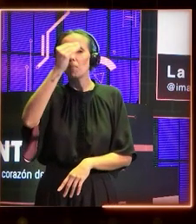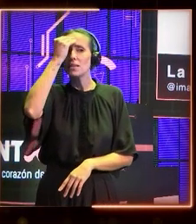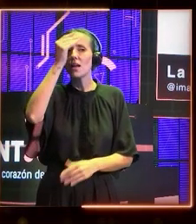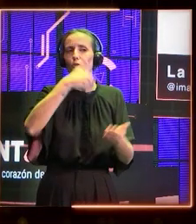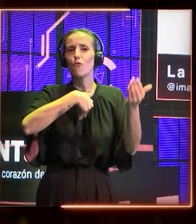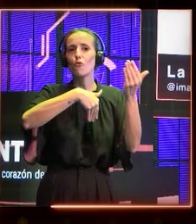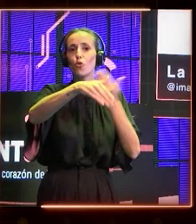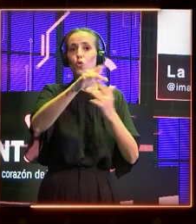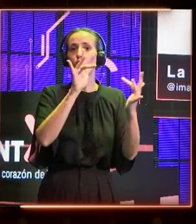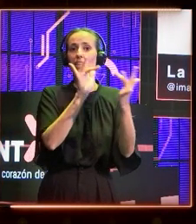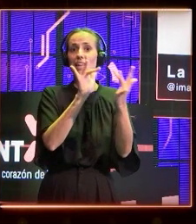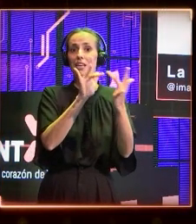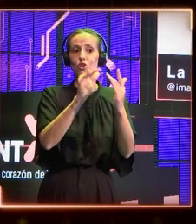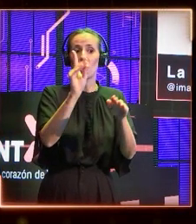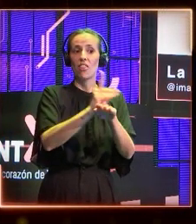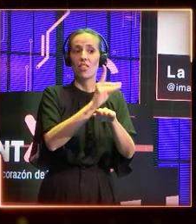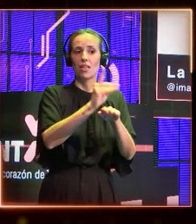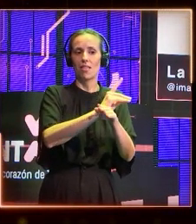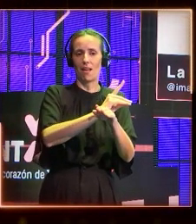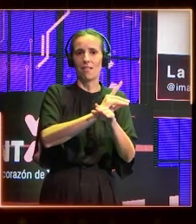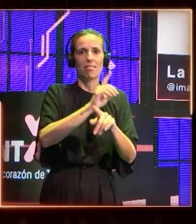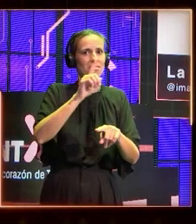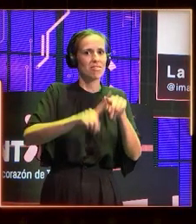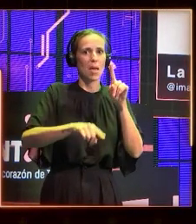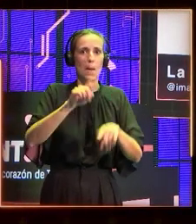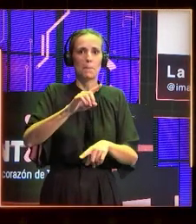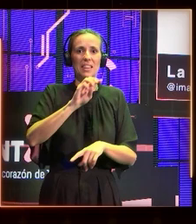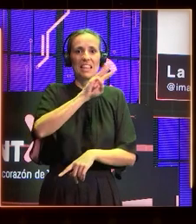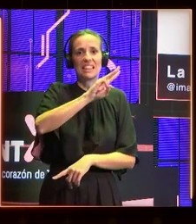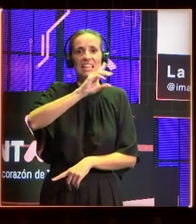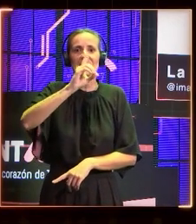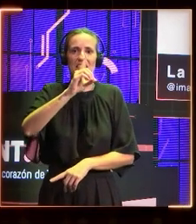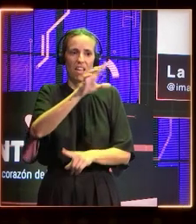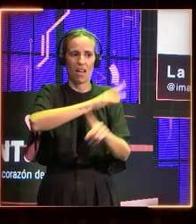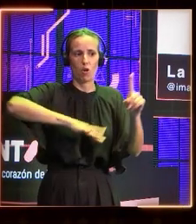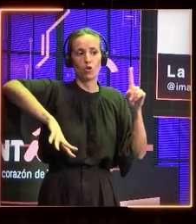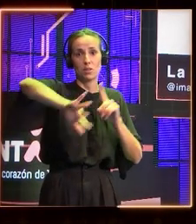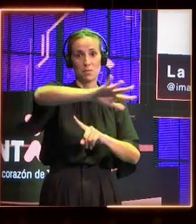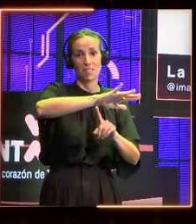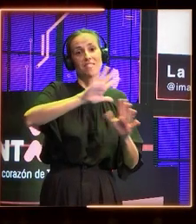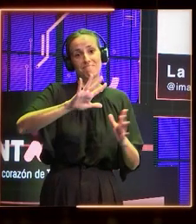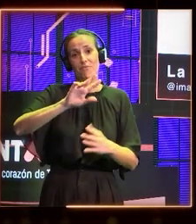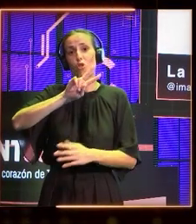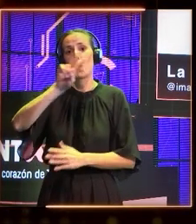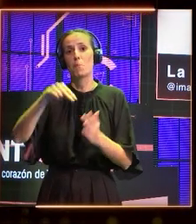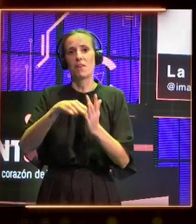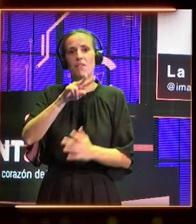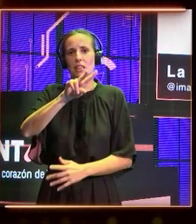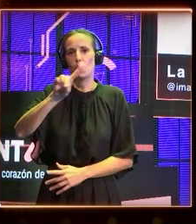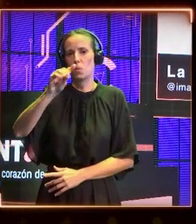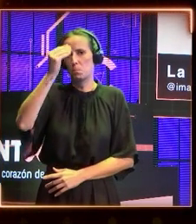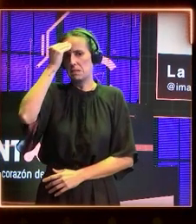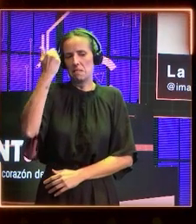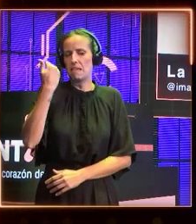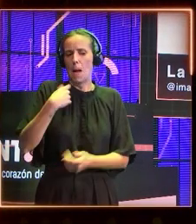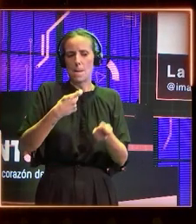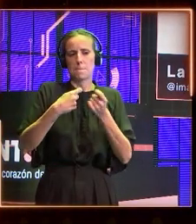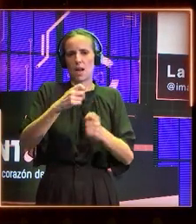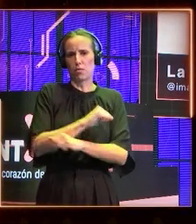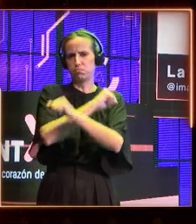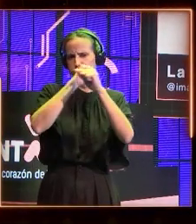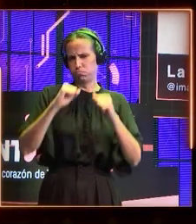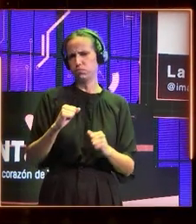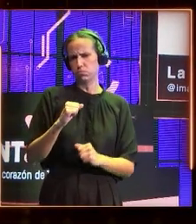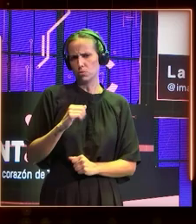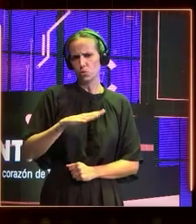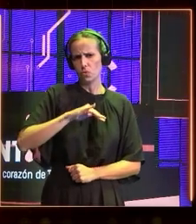el futuro de las interacciones digitales pasaba por ese ecosistema 3D y Consideró que en 2000 2021 ya era un mercado lo suficiente maduro como para